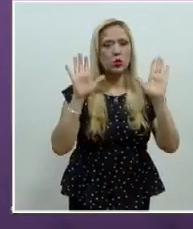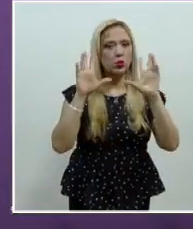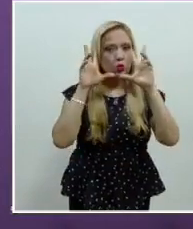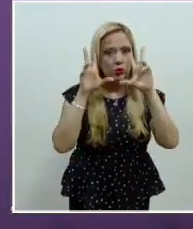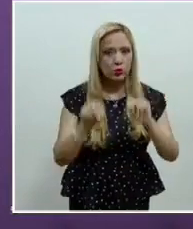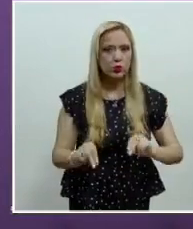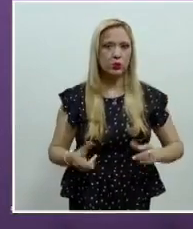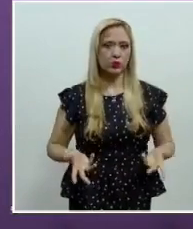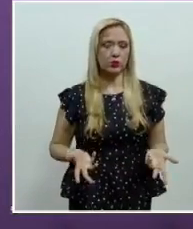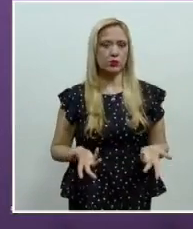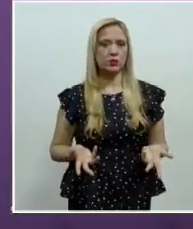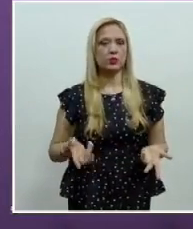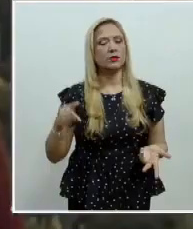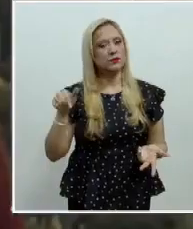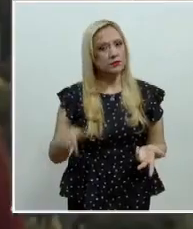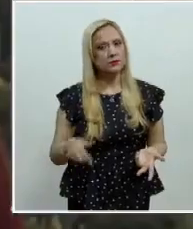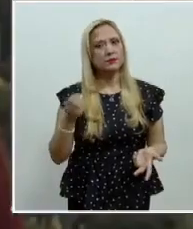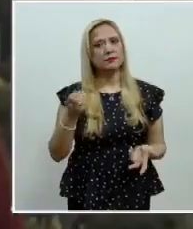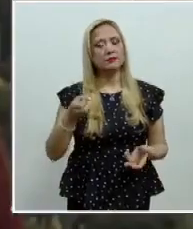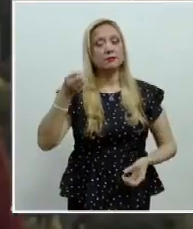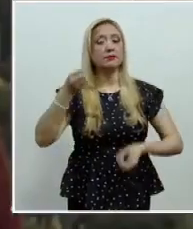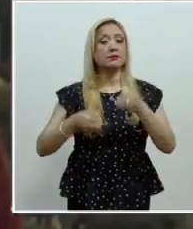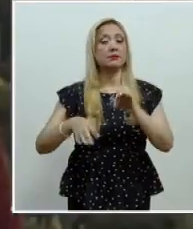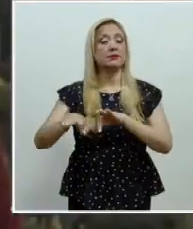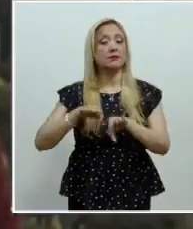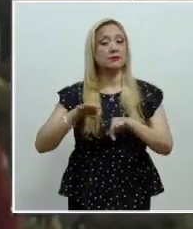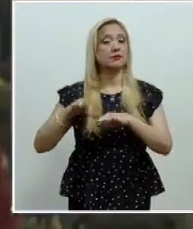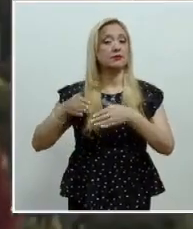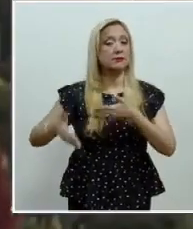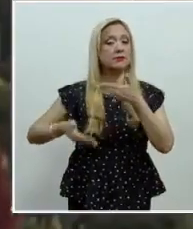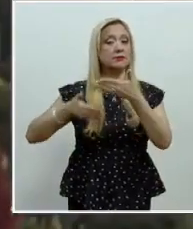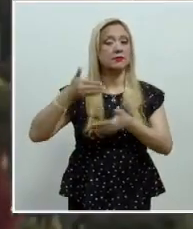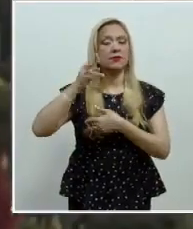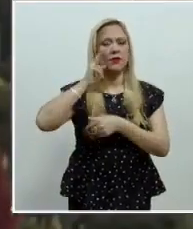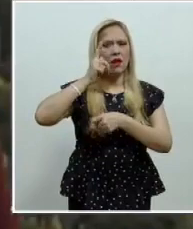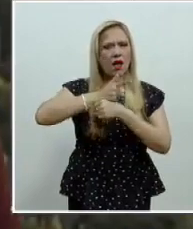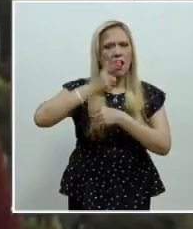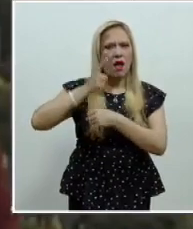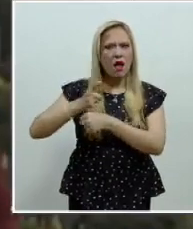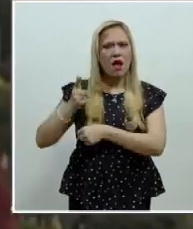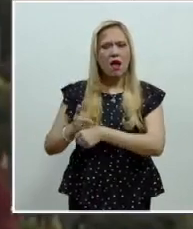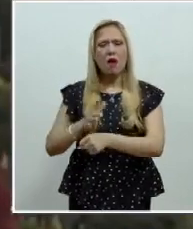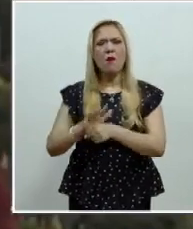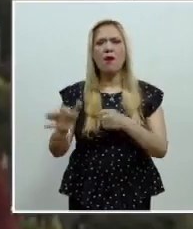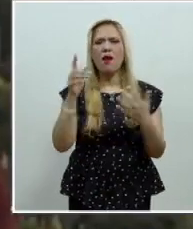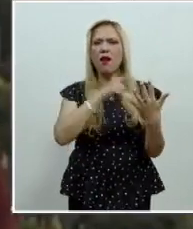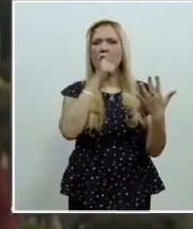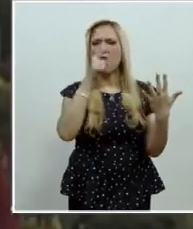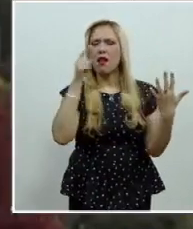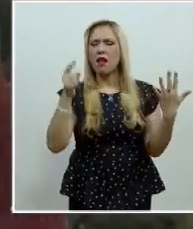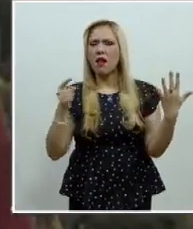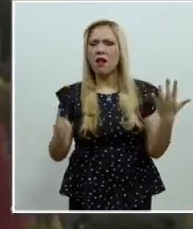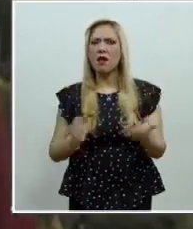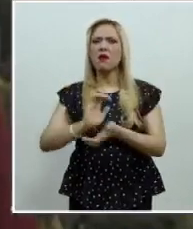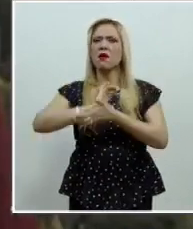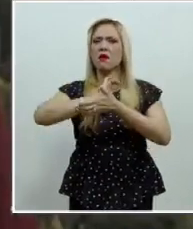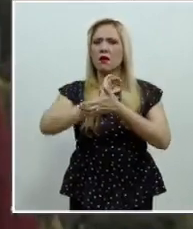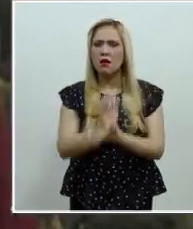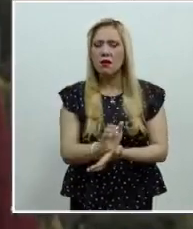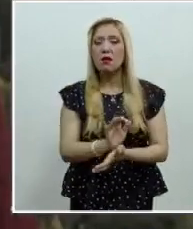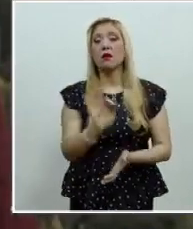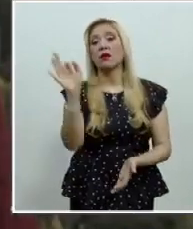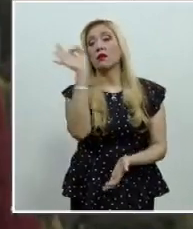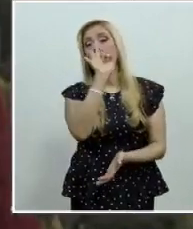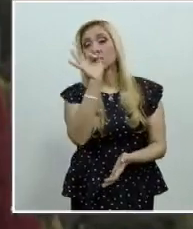que realizan los órganos jurisdiccionales, porque justamente permite identificar elementos y mecanismos de discriminación que